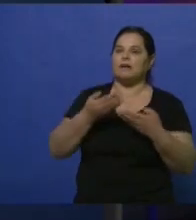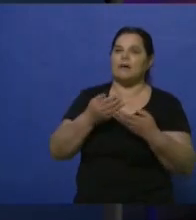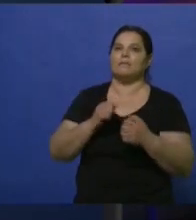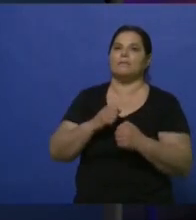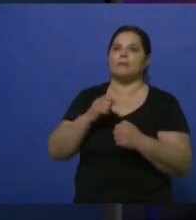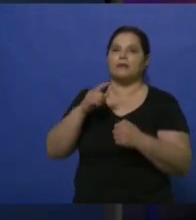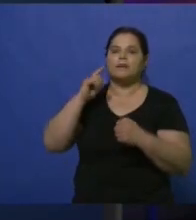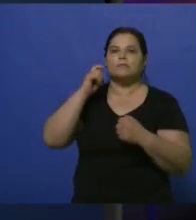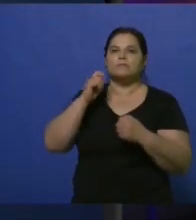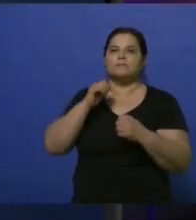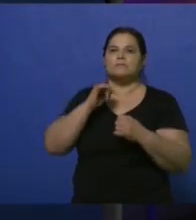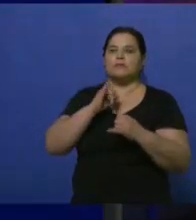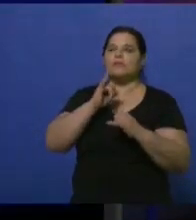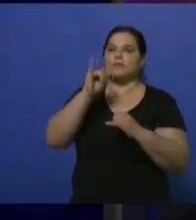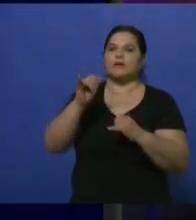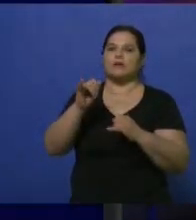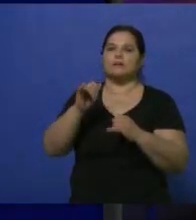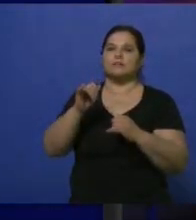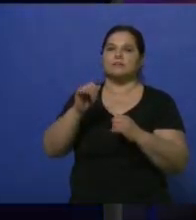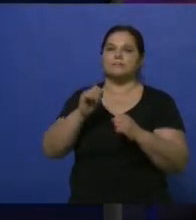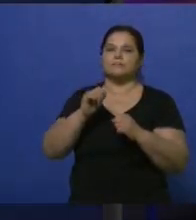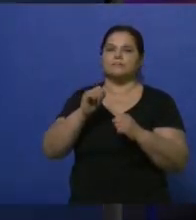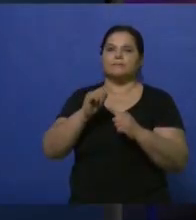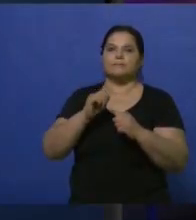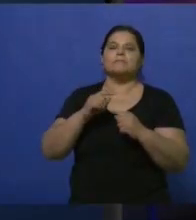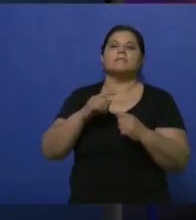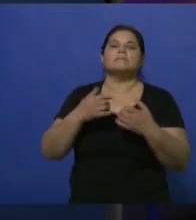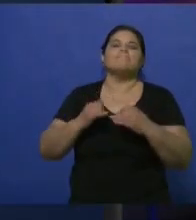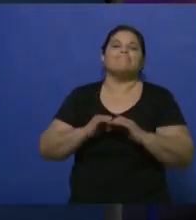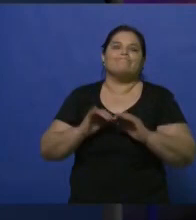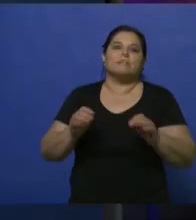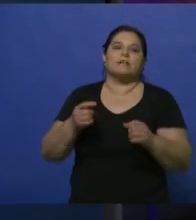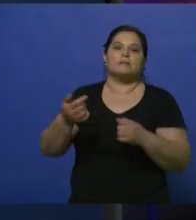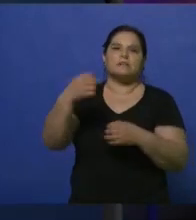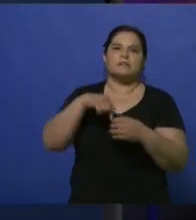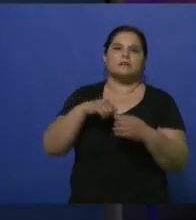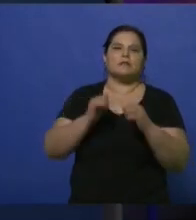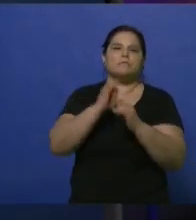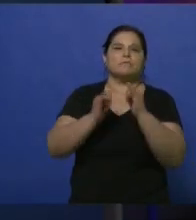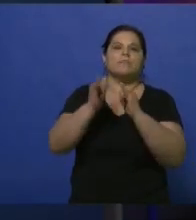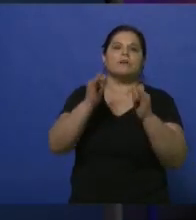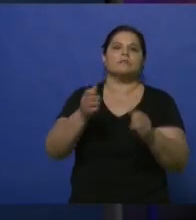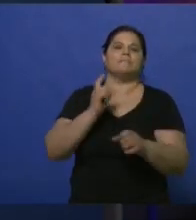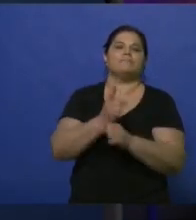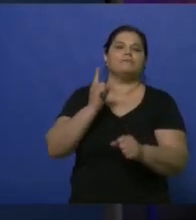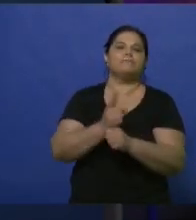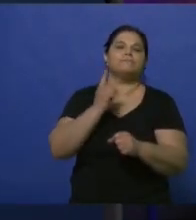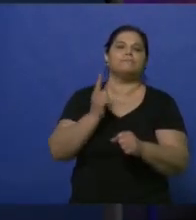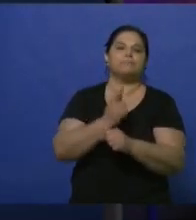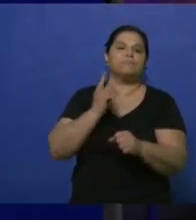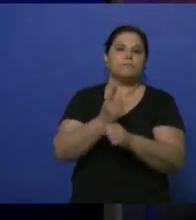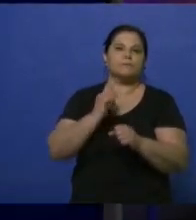donde nuestra limitación nos dice, bueno, hasta acá llego, no puedo explicarlo. Hay una cuestión de recurrencia, de verdad, en estos últimos... A ver, ¿cuánto hace